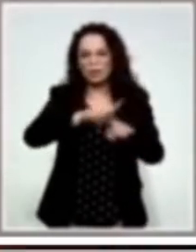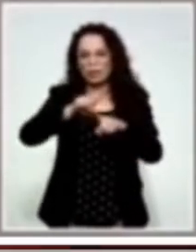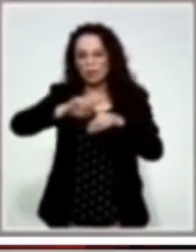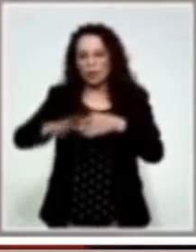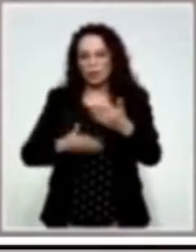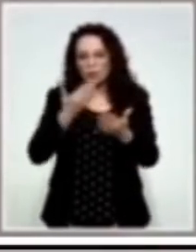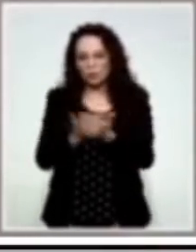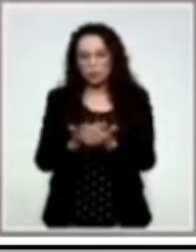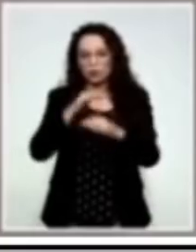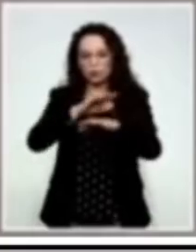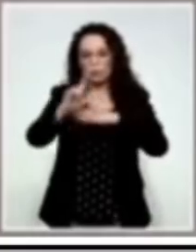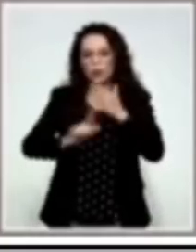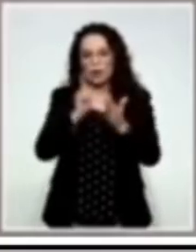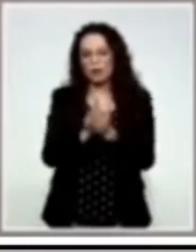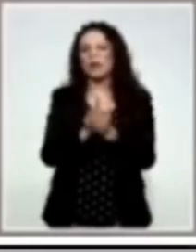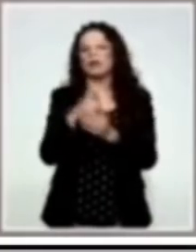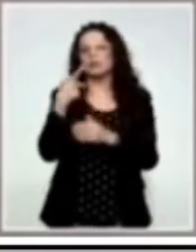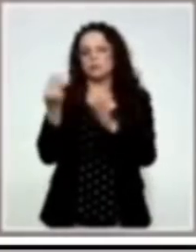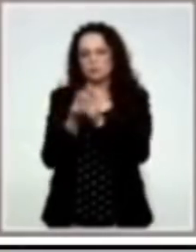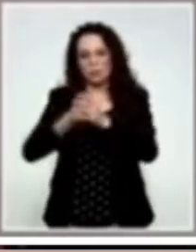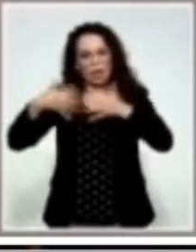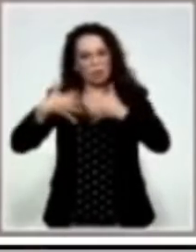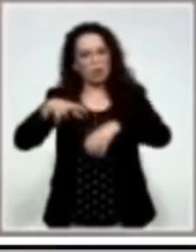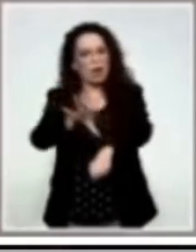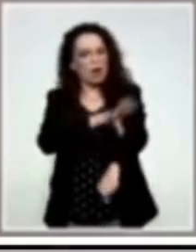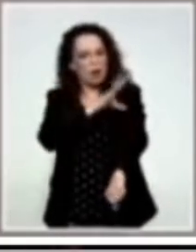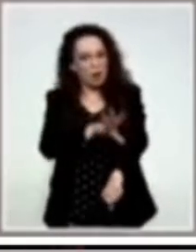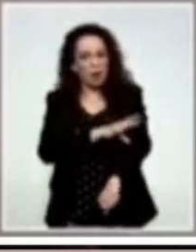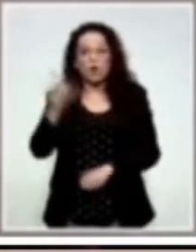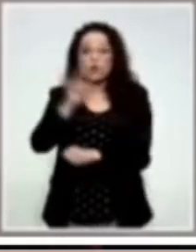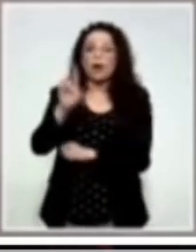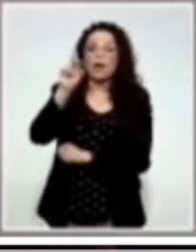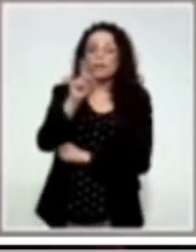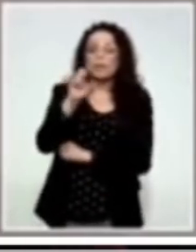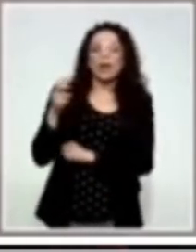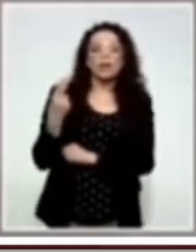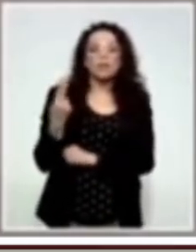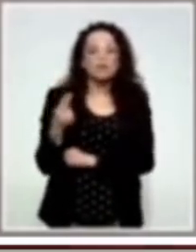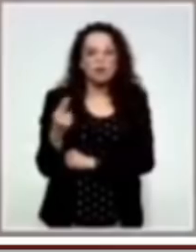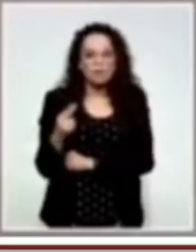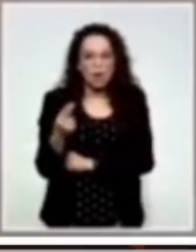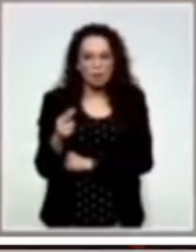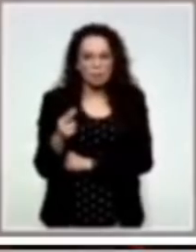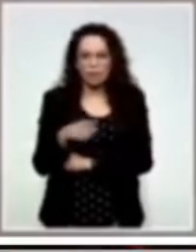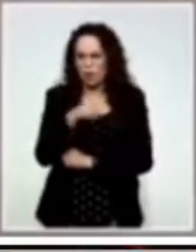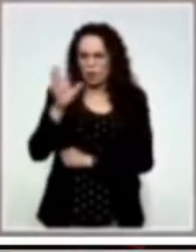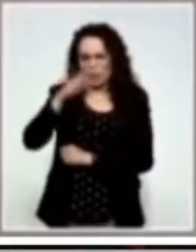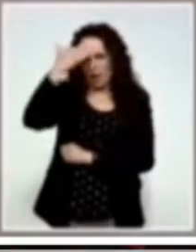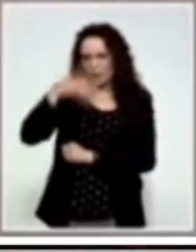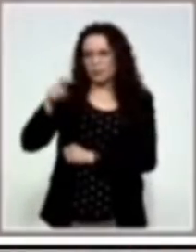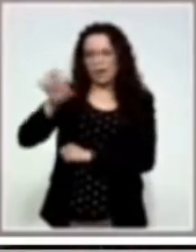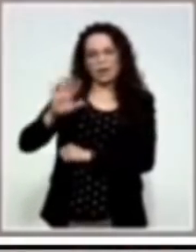industria eléctrica el 30 de noviembre. Y su ceremonia de despedida, como todos ustedes saben, fue el 2